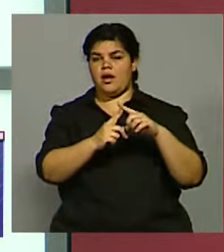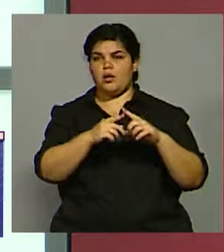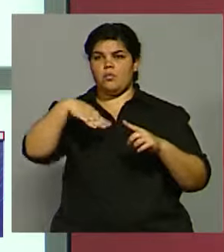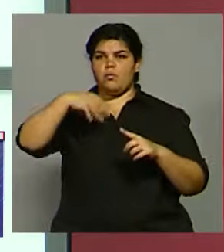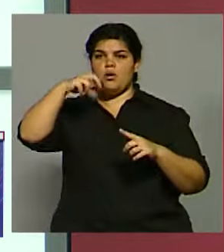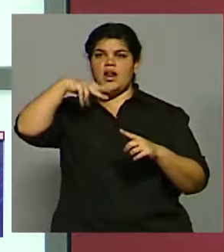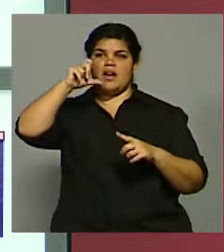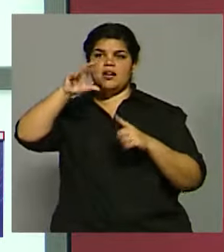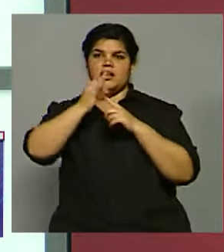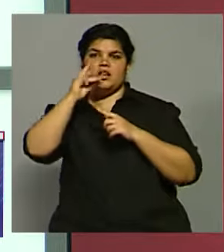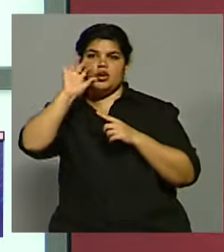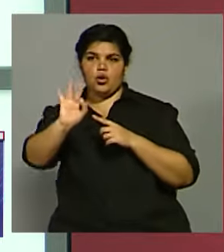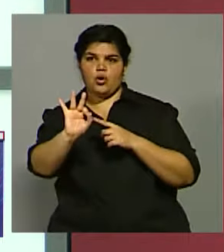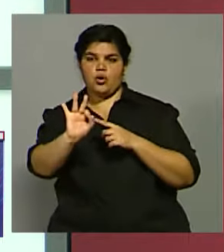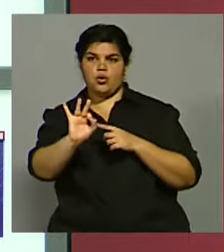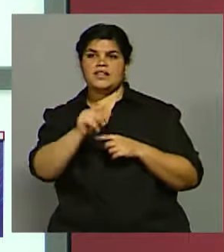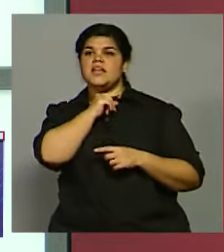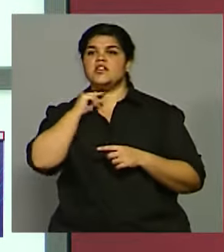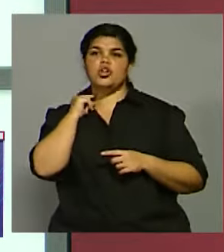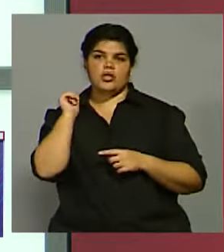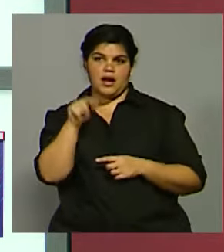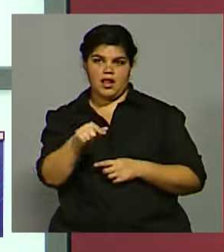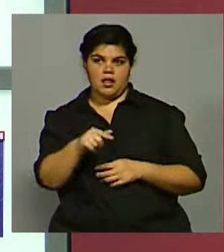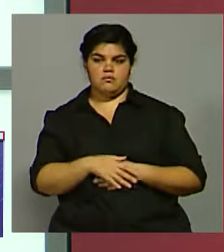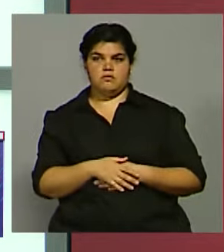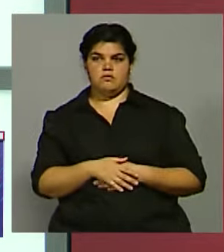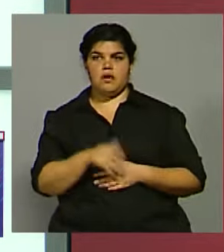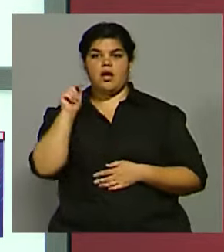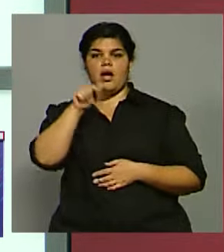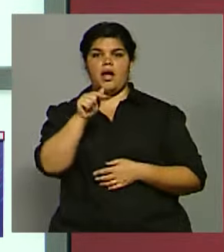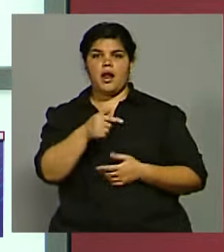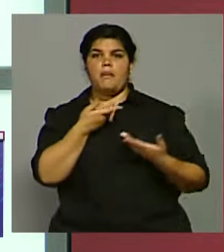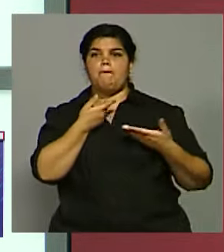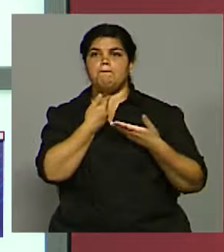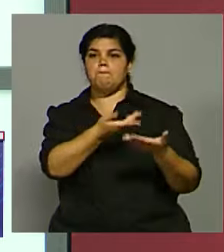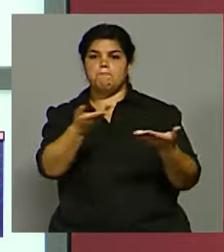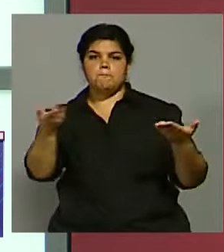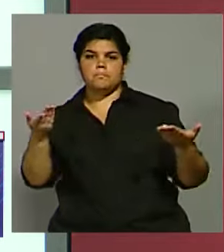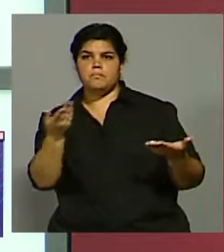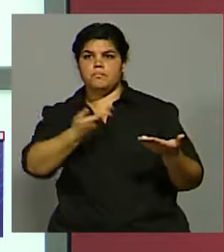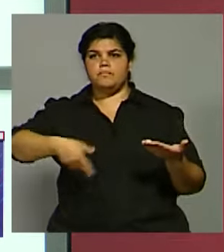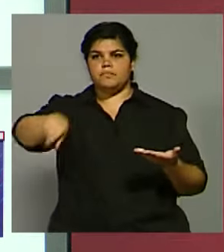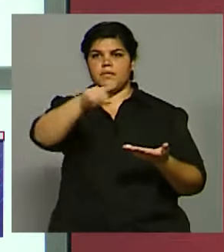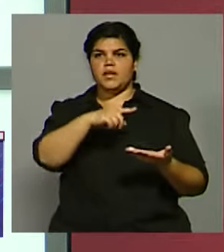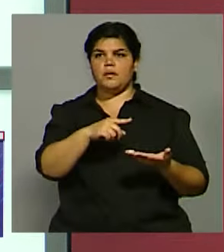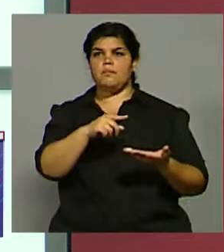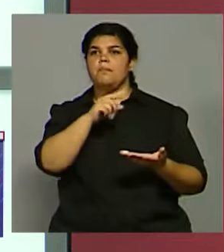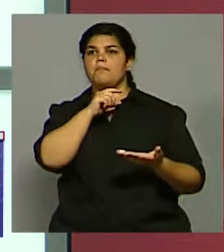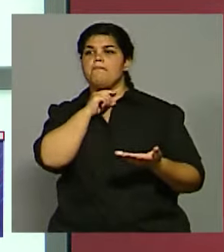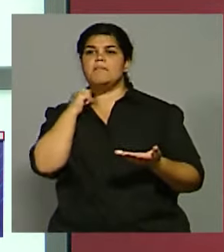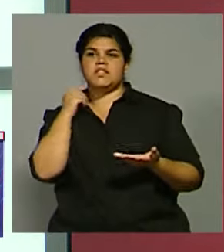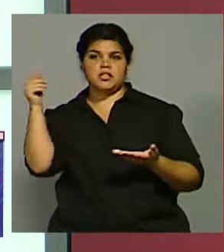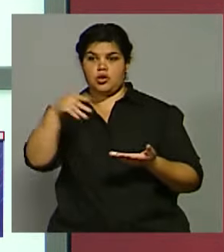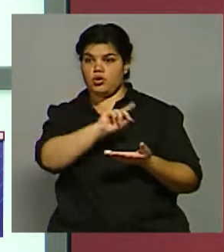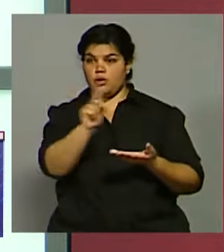clave, no lo ha tocado. Es decir, no ha dado participación a los católicos que no son sacerdotes y no ha sacado a la